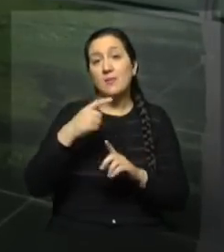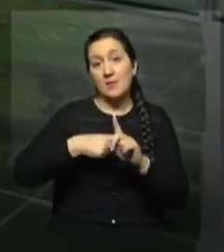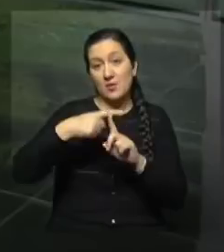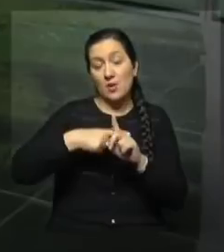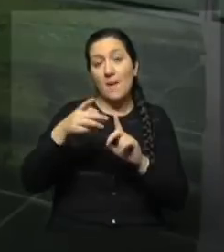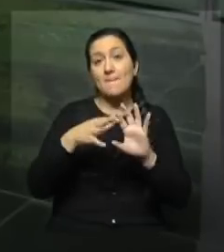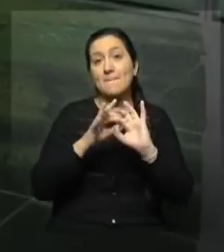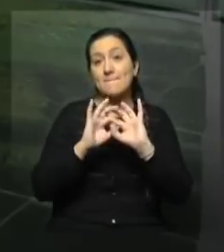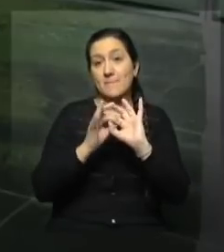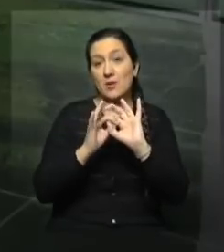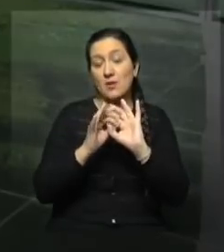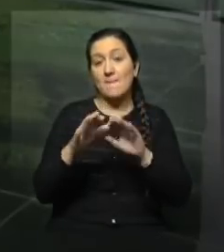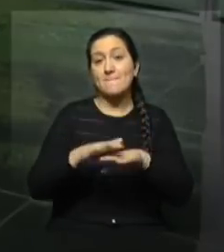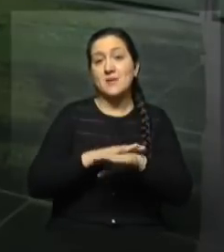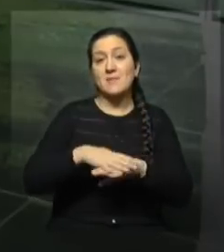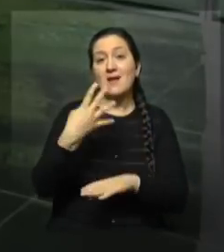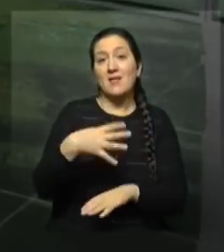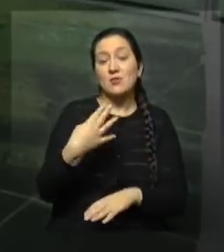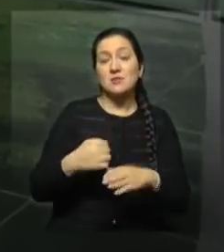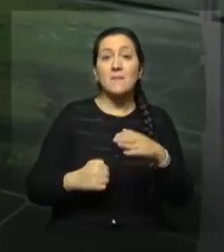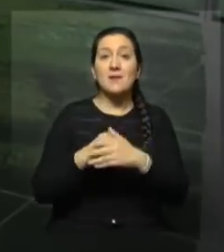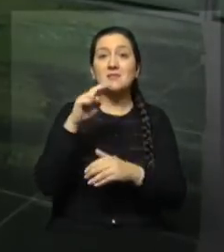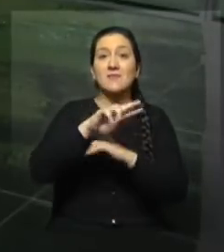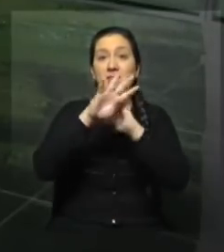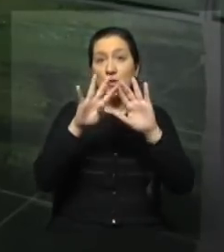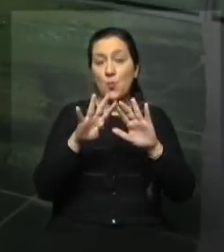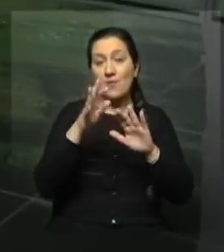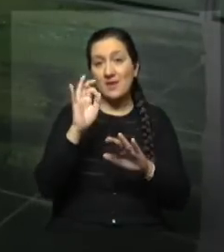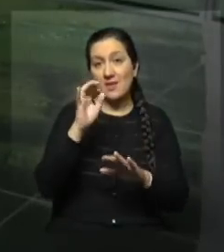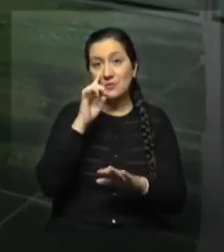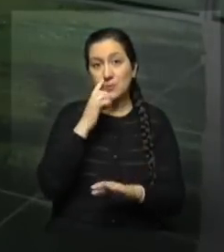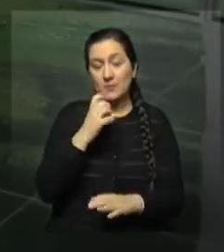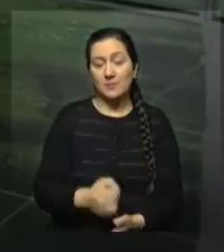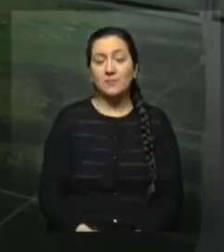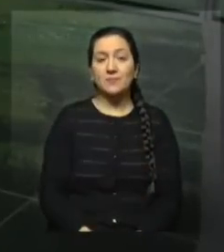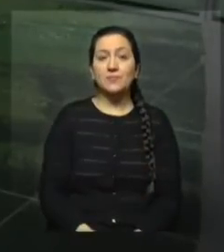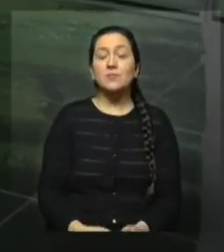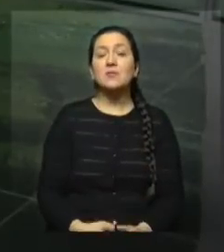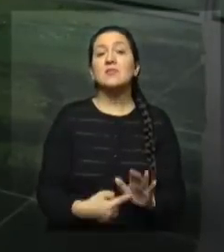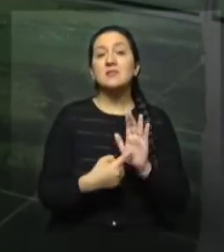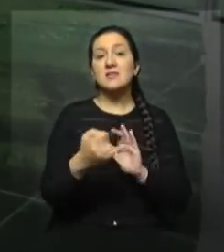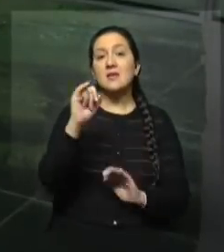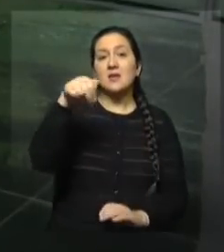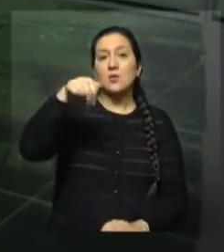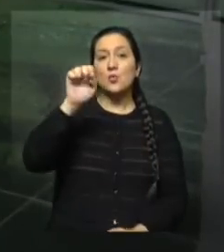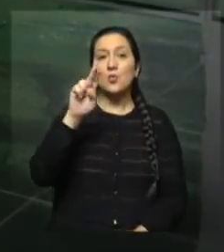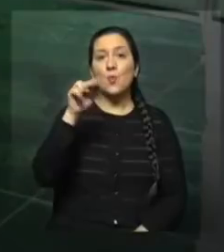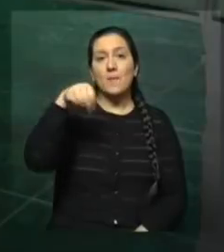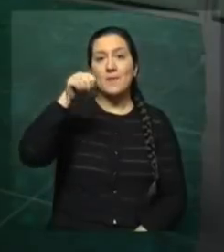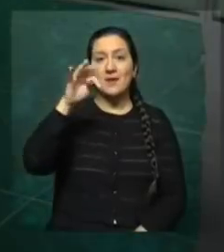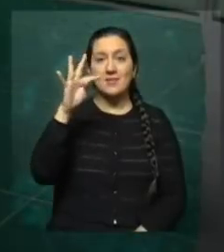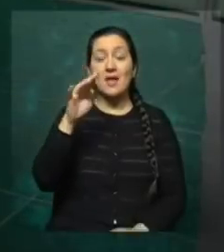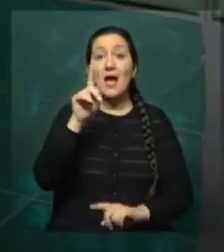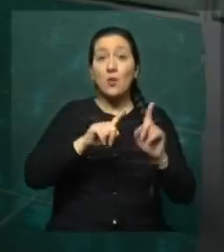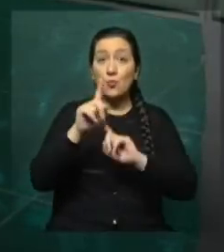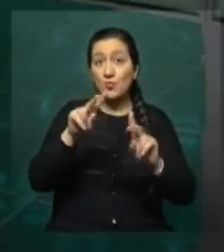al día miércoles porque la mínima será de 14 y la máxima de 29 grados y dice el instituto uruguayo de meteorología algunos de los